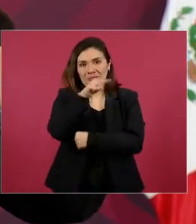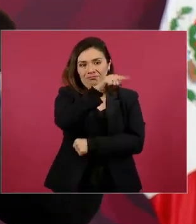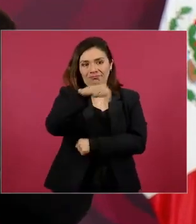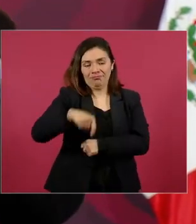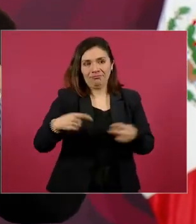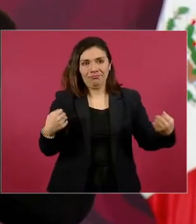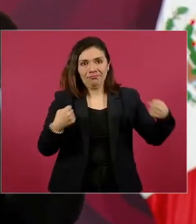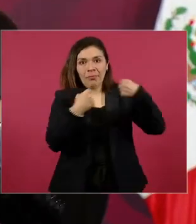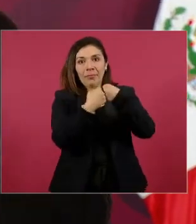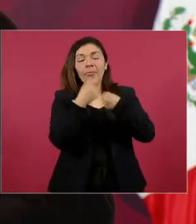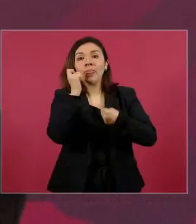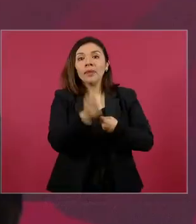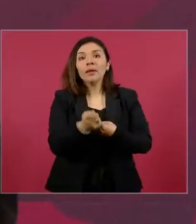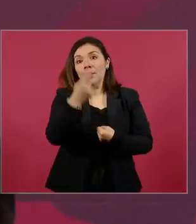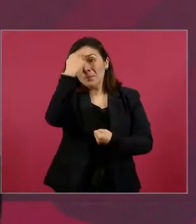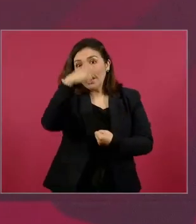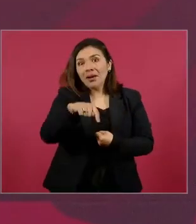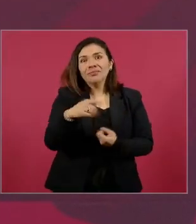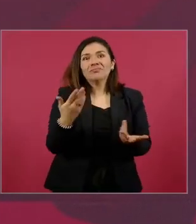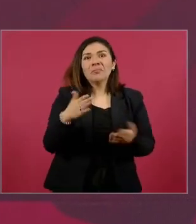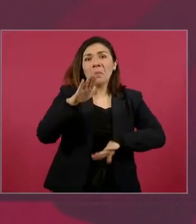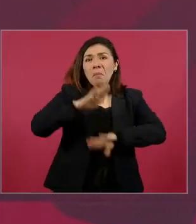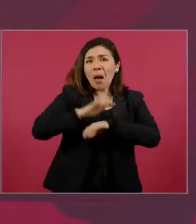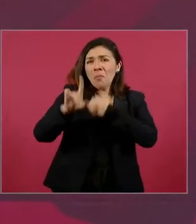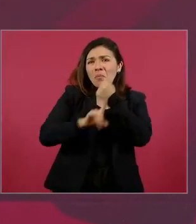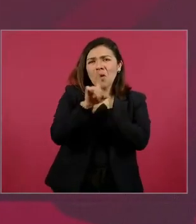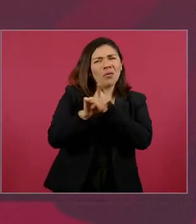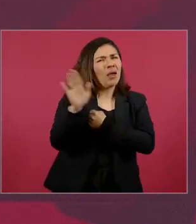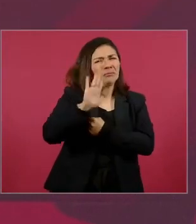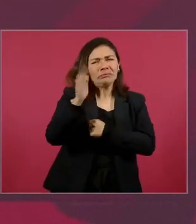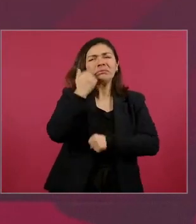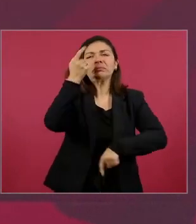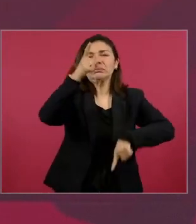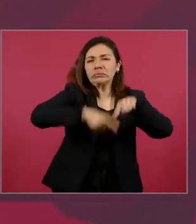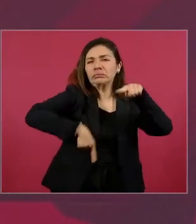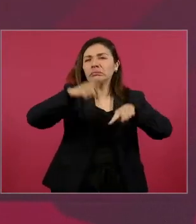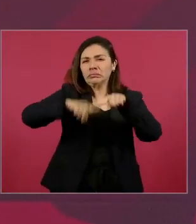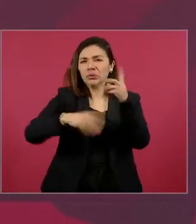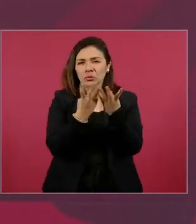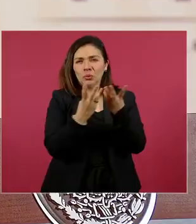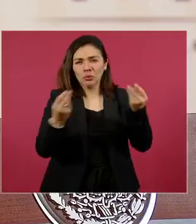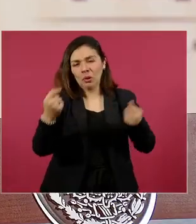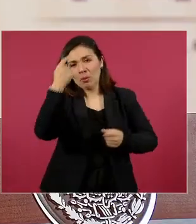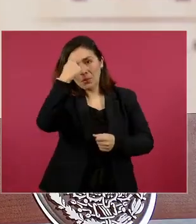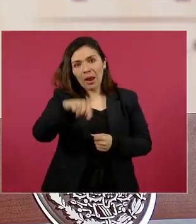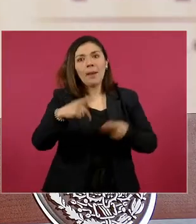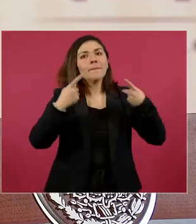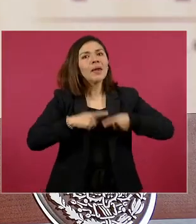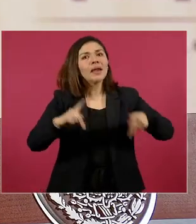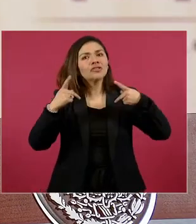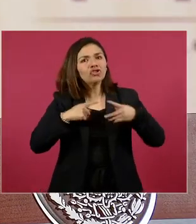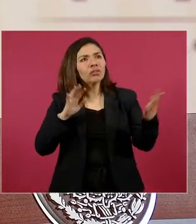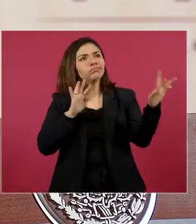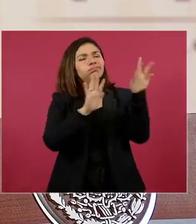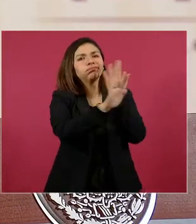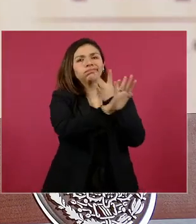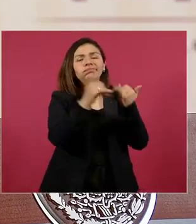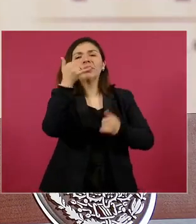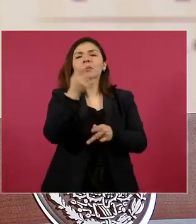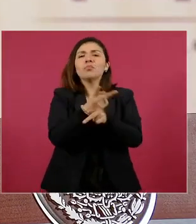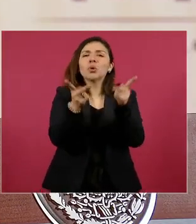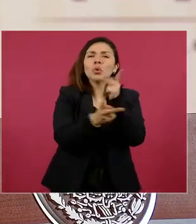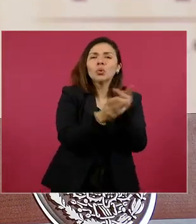que no tengamos ninguna dificultad en el tránsito de personas y de